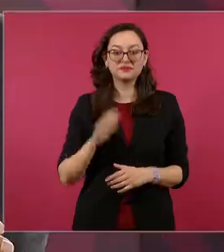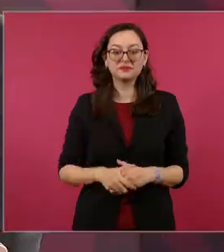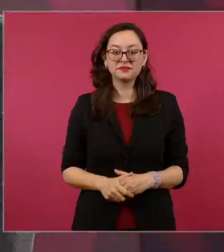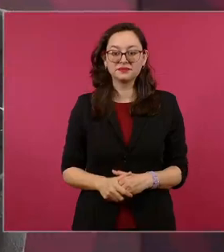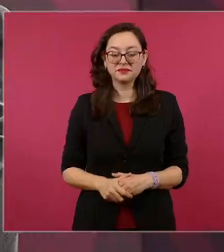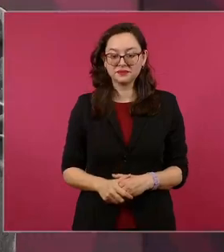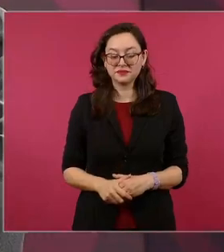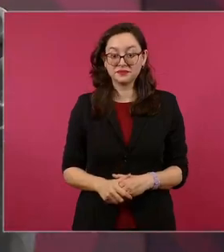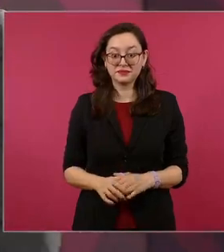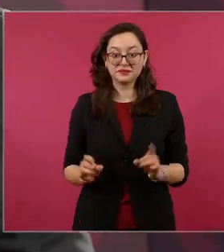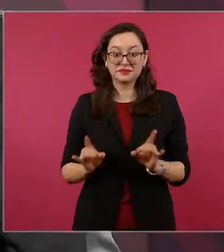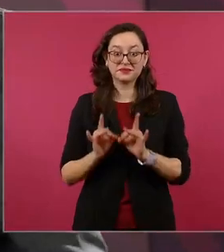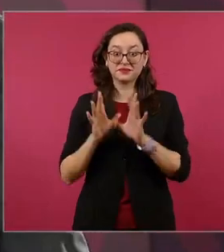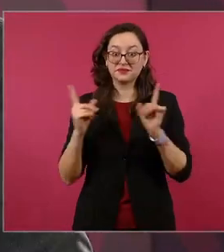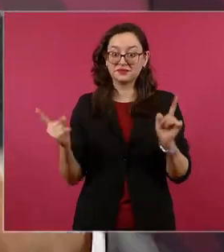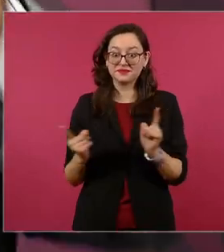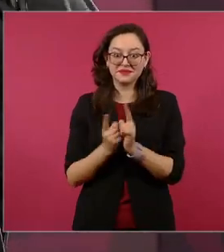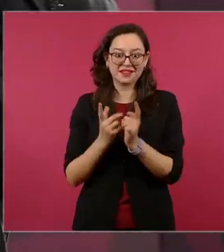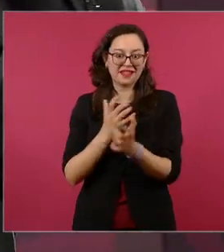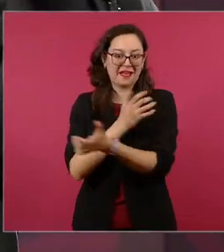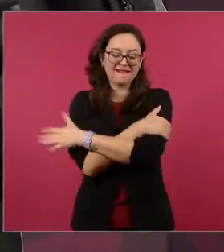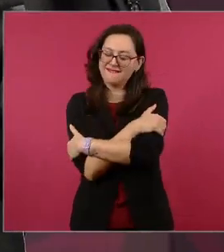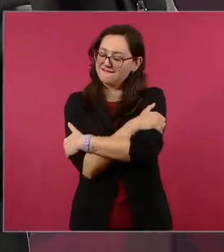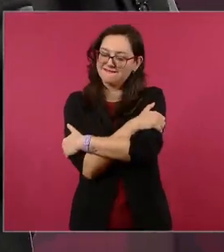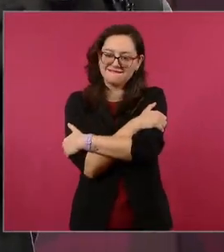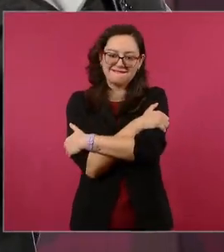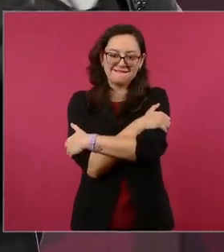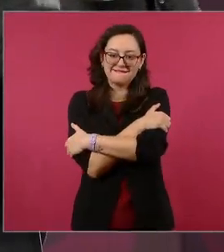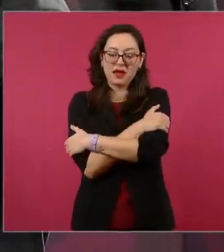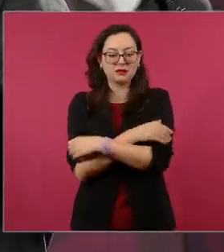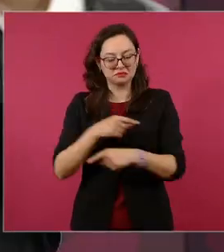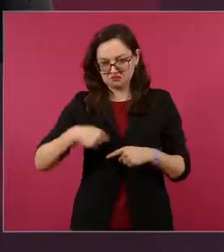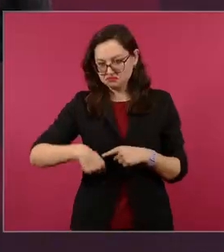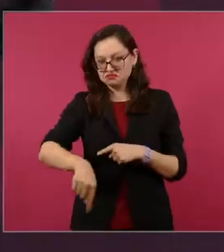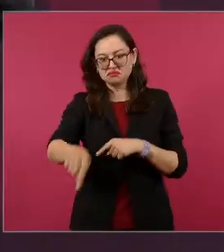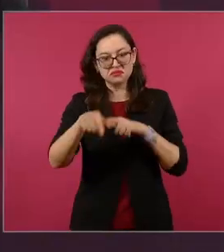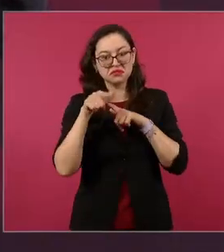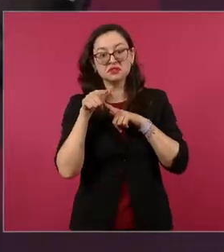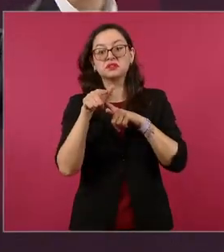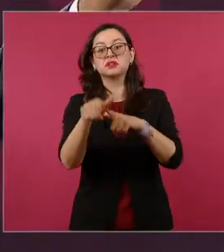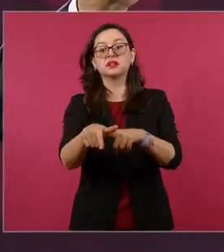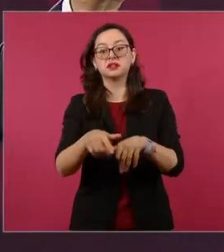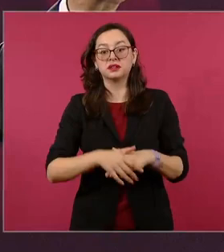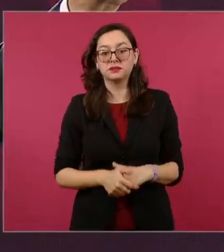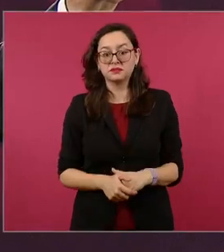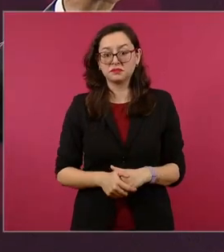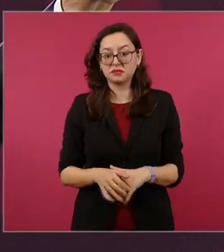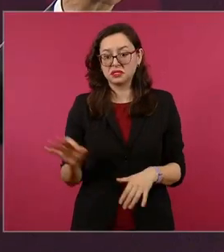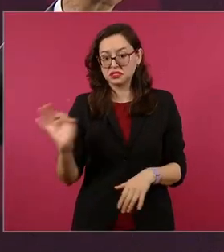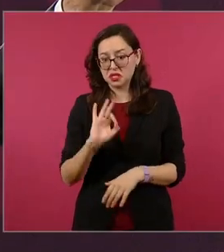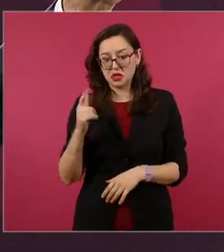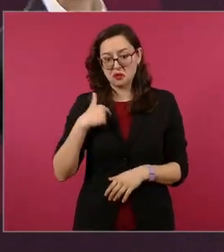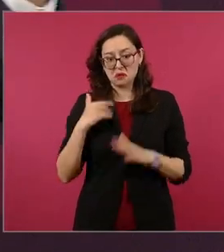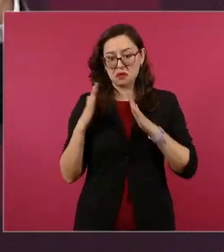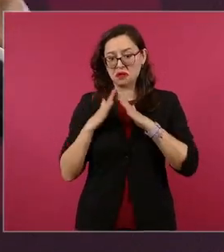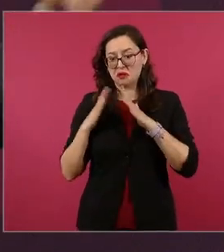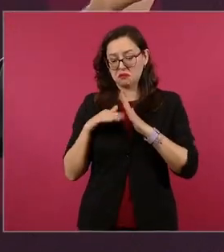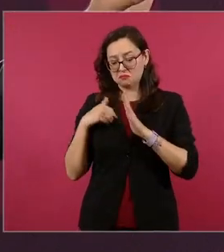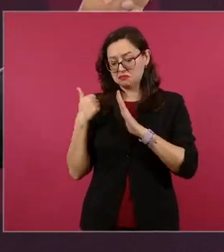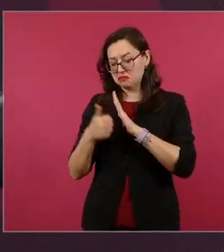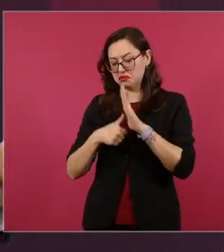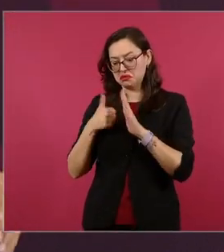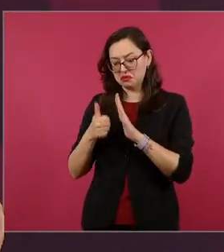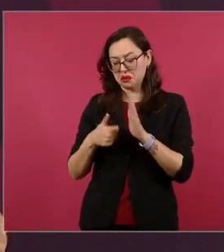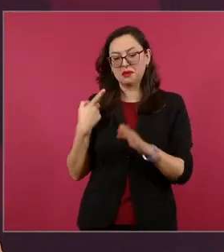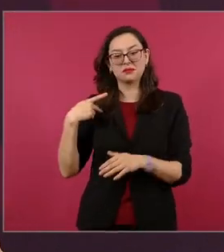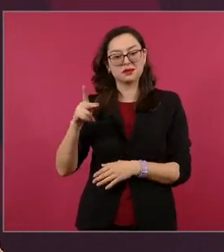nos abrazamos y nos vamos a seguir abrazando, aunque no nos estemos viendo, porque sí,